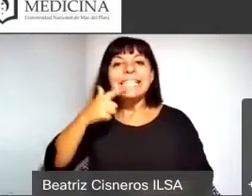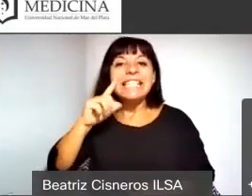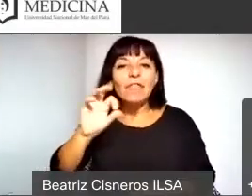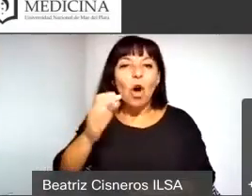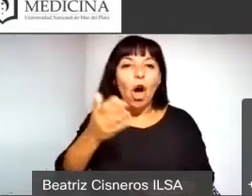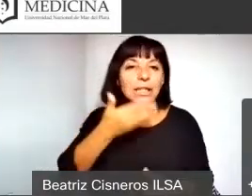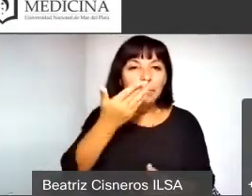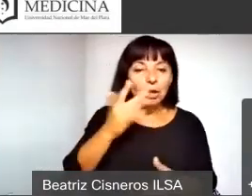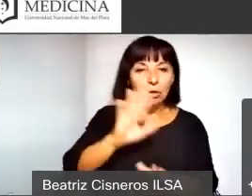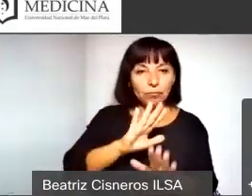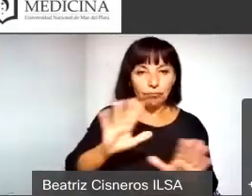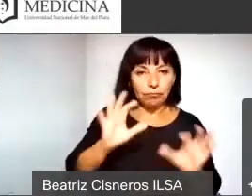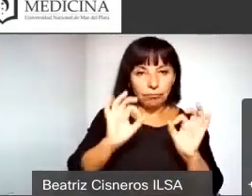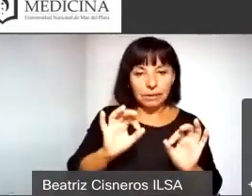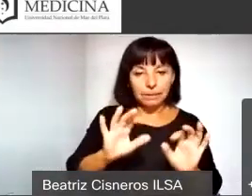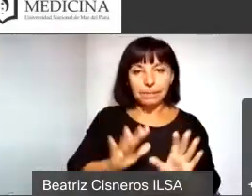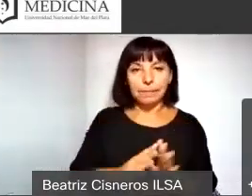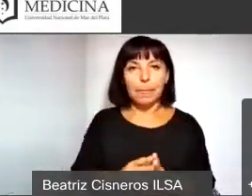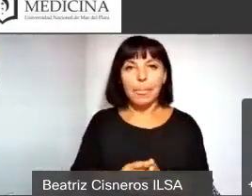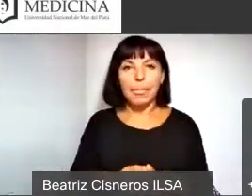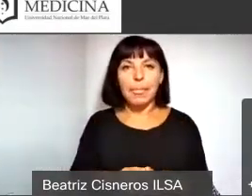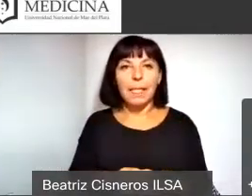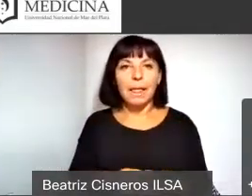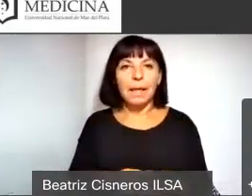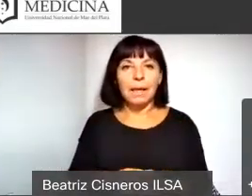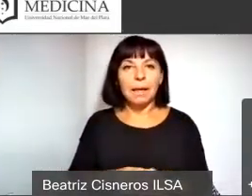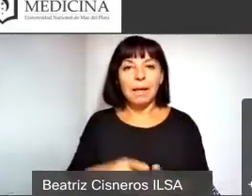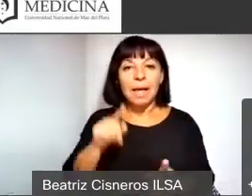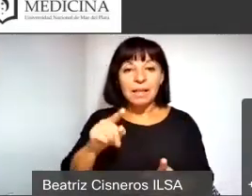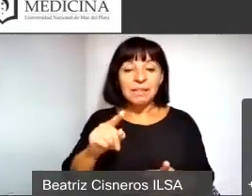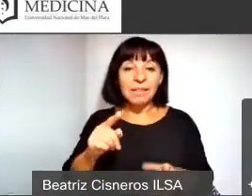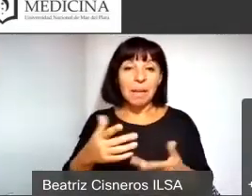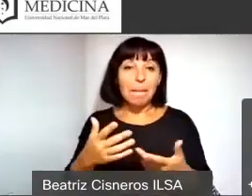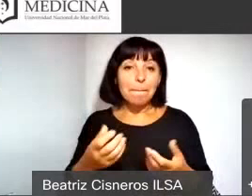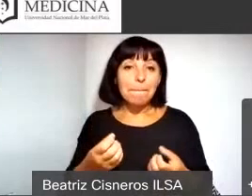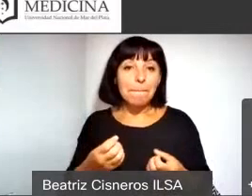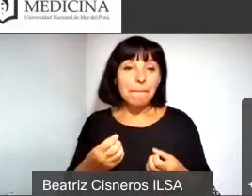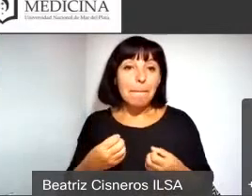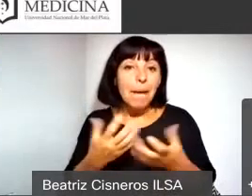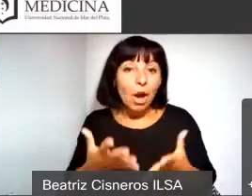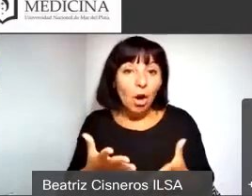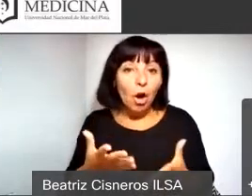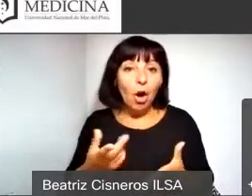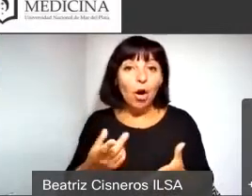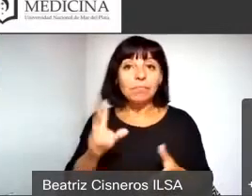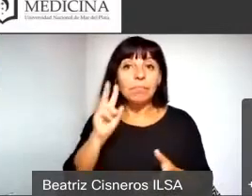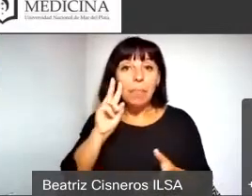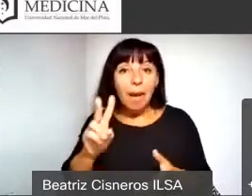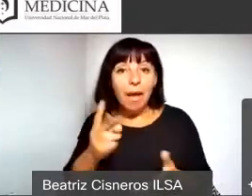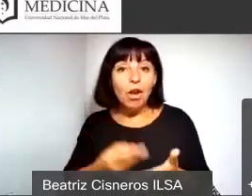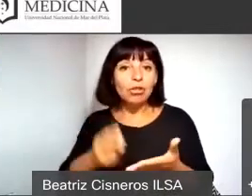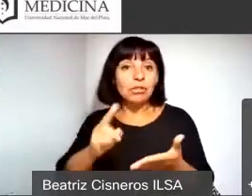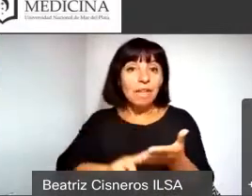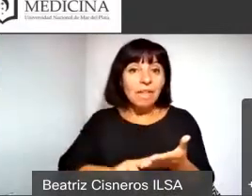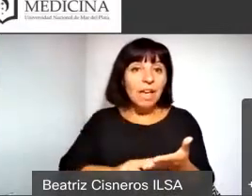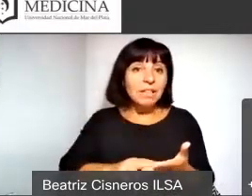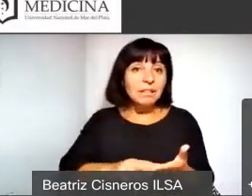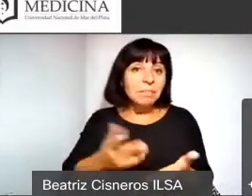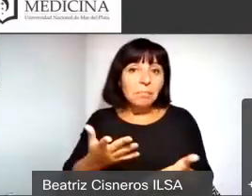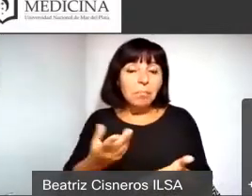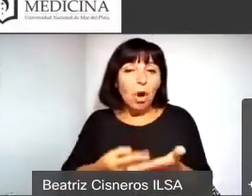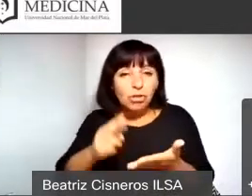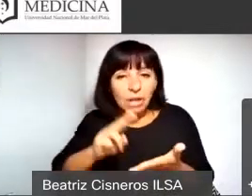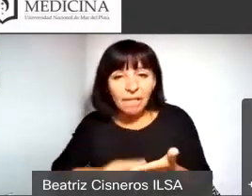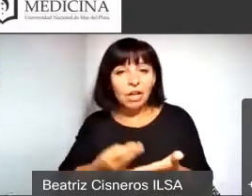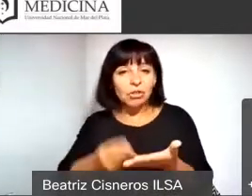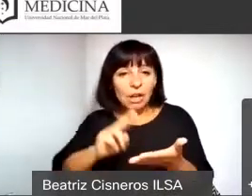a terminar la Sí, clase. chicos, esa es la ventaja de este tipo de clases, que después la pueden volver a reproducir todas las veces que quieran. Me van a escuchar hablar todas las